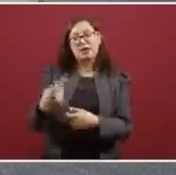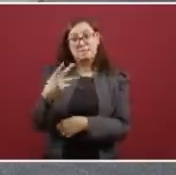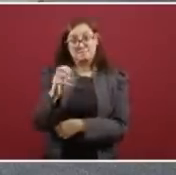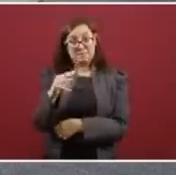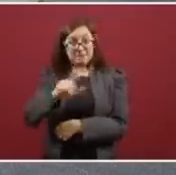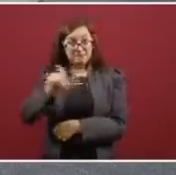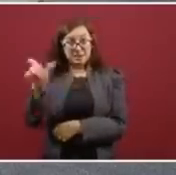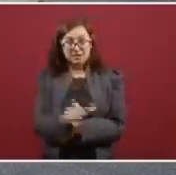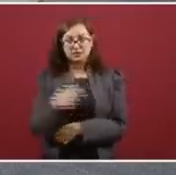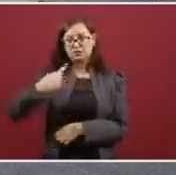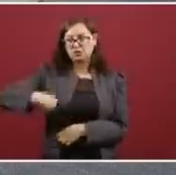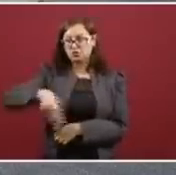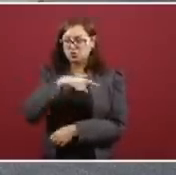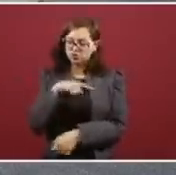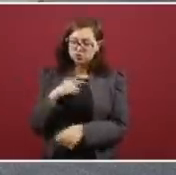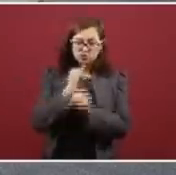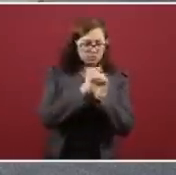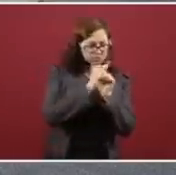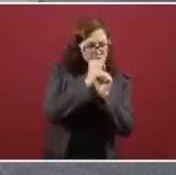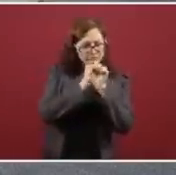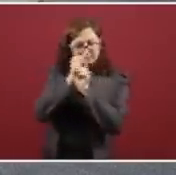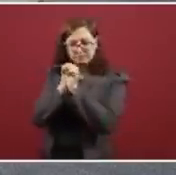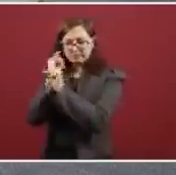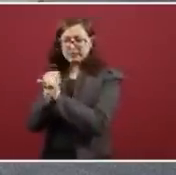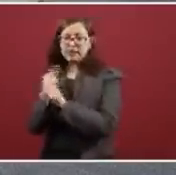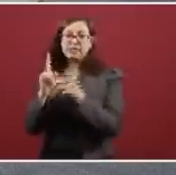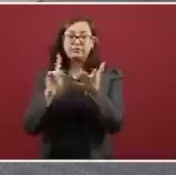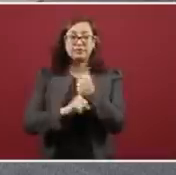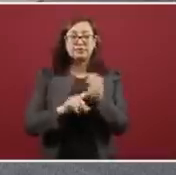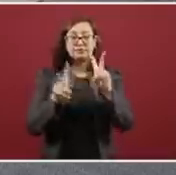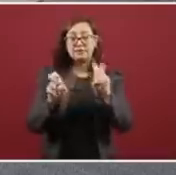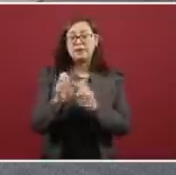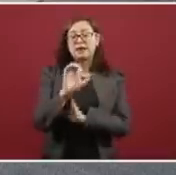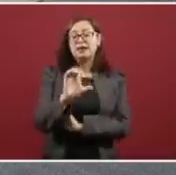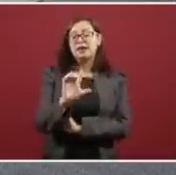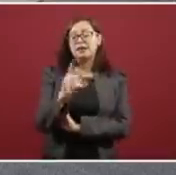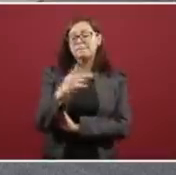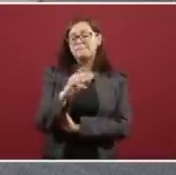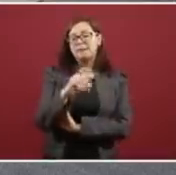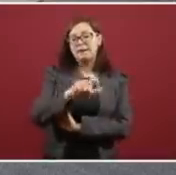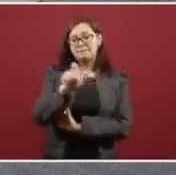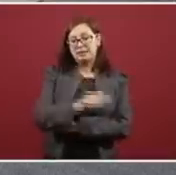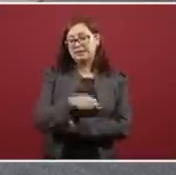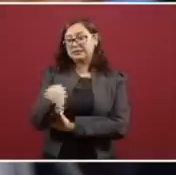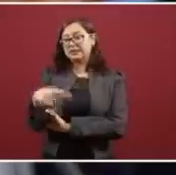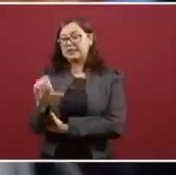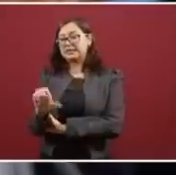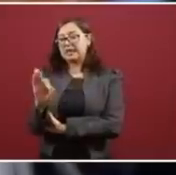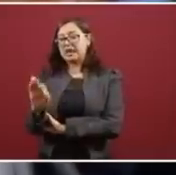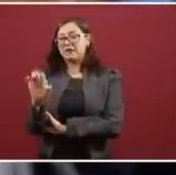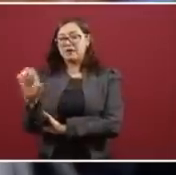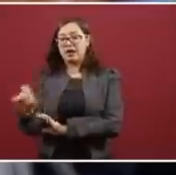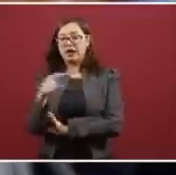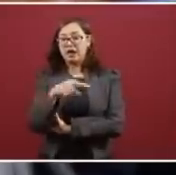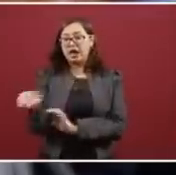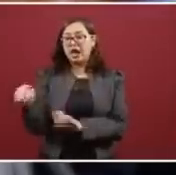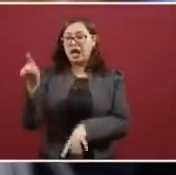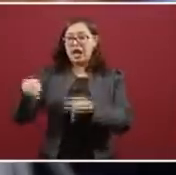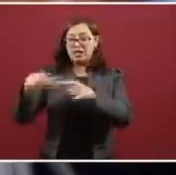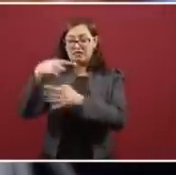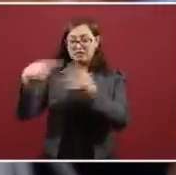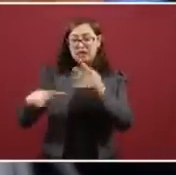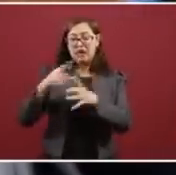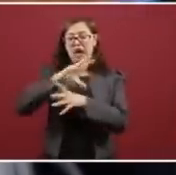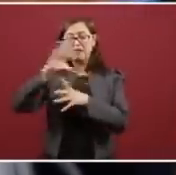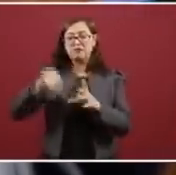revista vimos que los seguros integrales tanto de pemex como de comisión federal de electricidad parecen no cubrir muchas veces